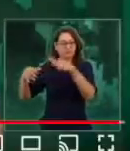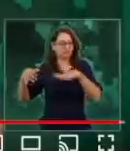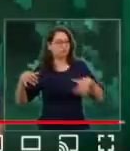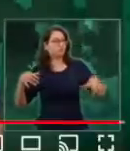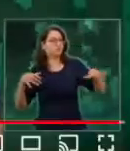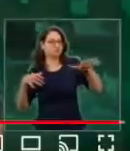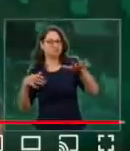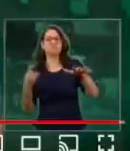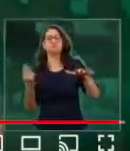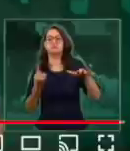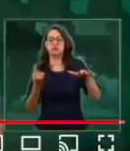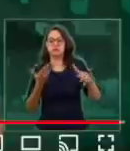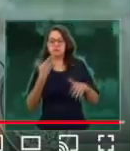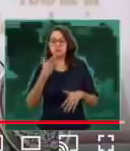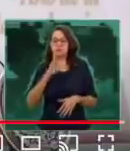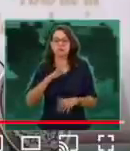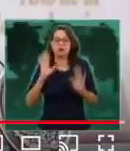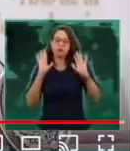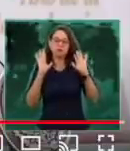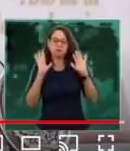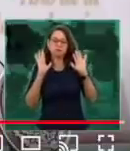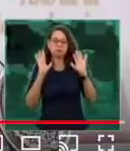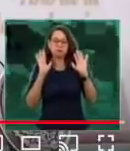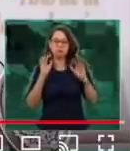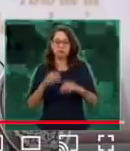para todos.